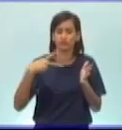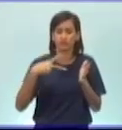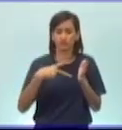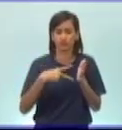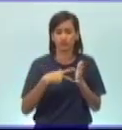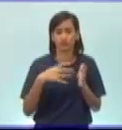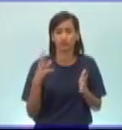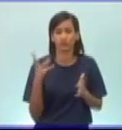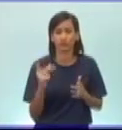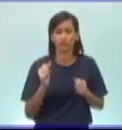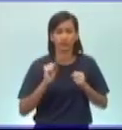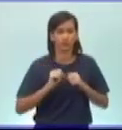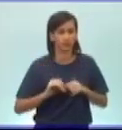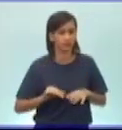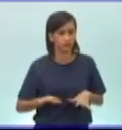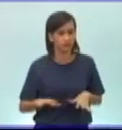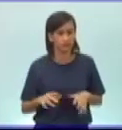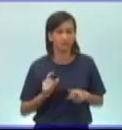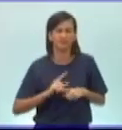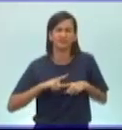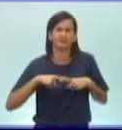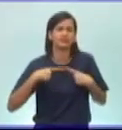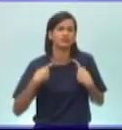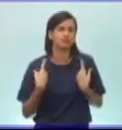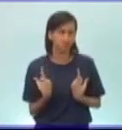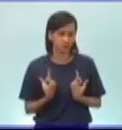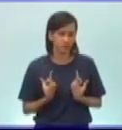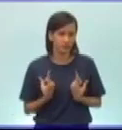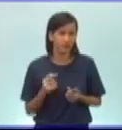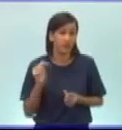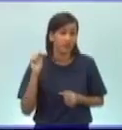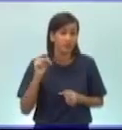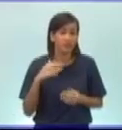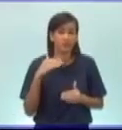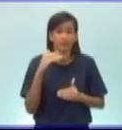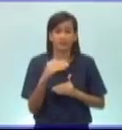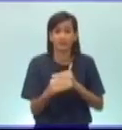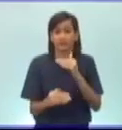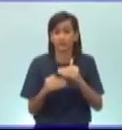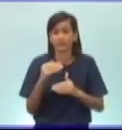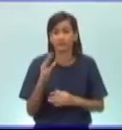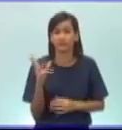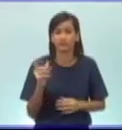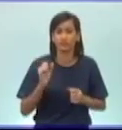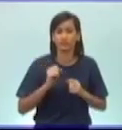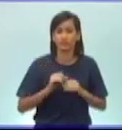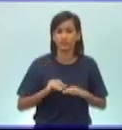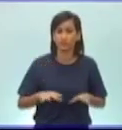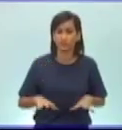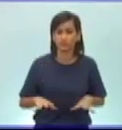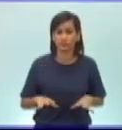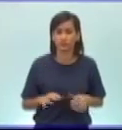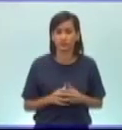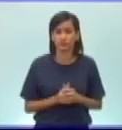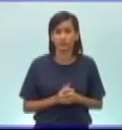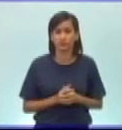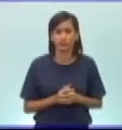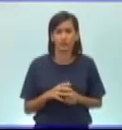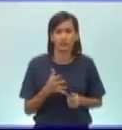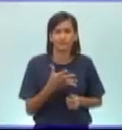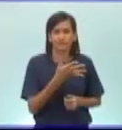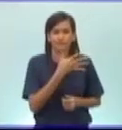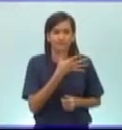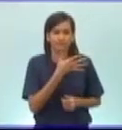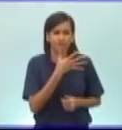con números naturales. ¿Por qué? Porque estos procedimientos con números naturales son análogos, es decir, son muy